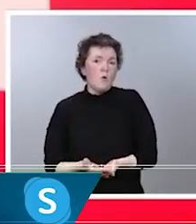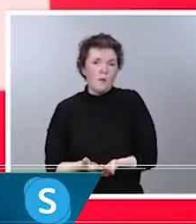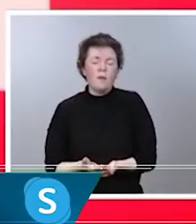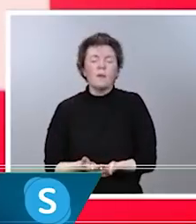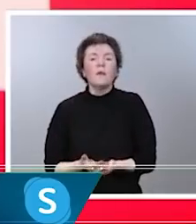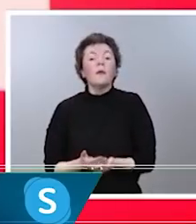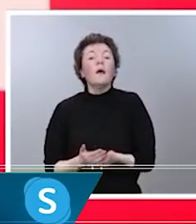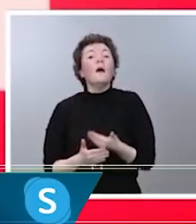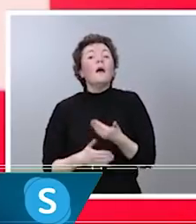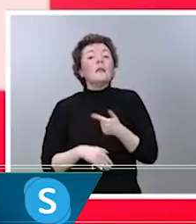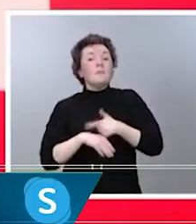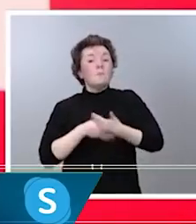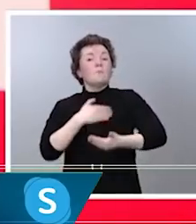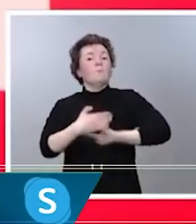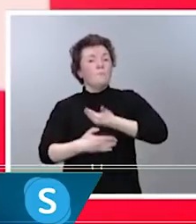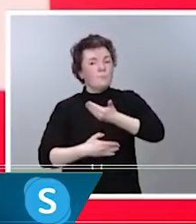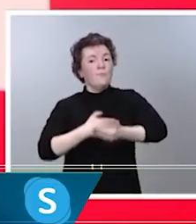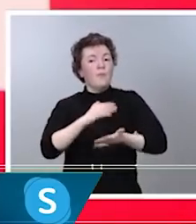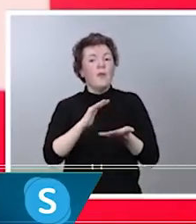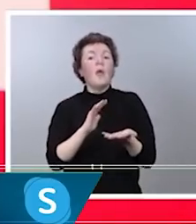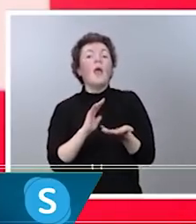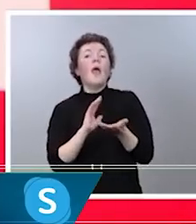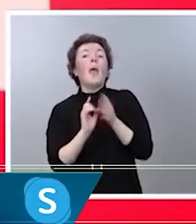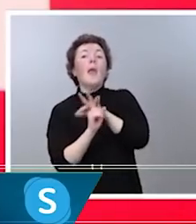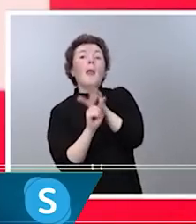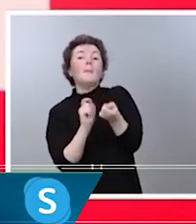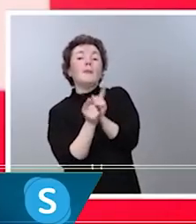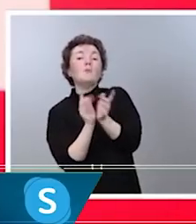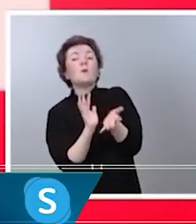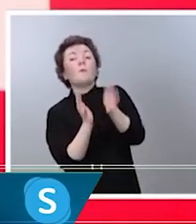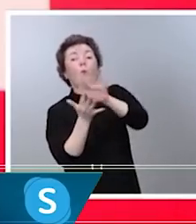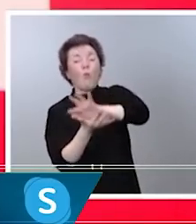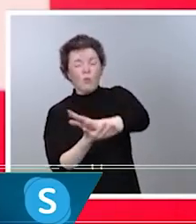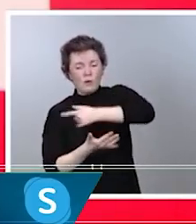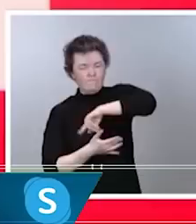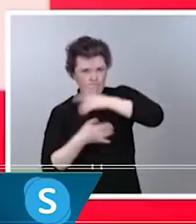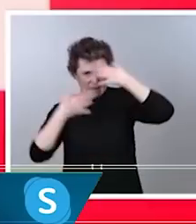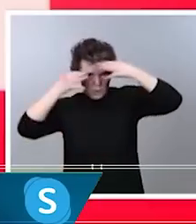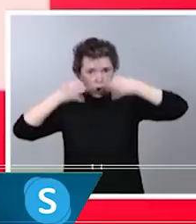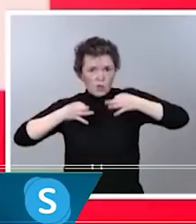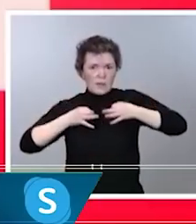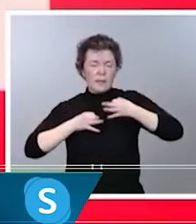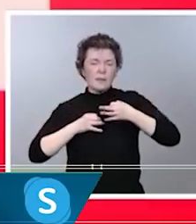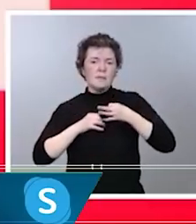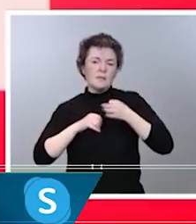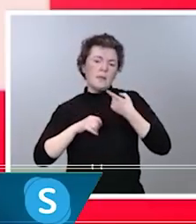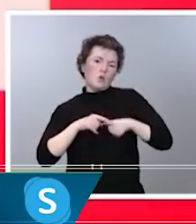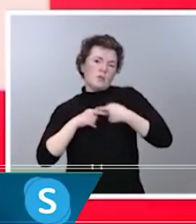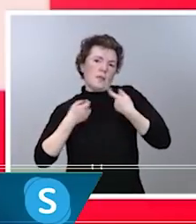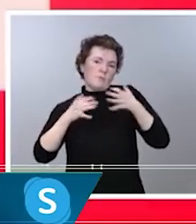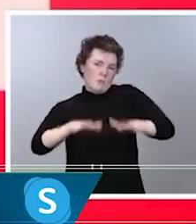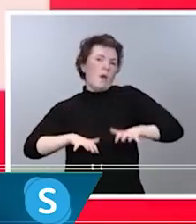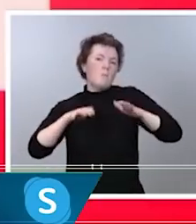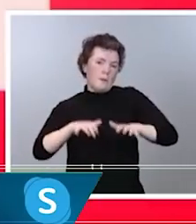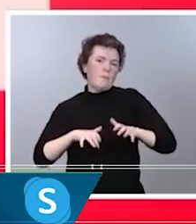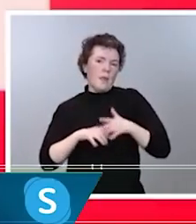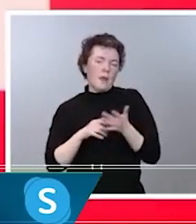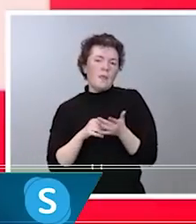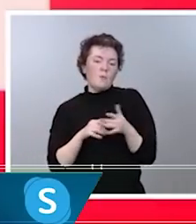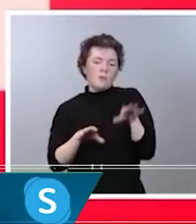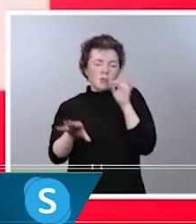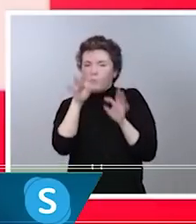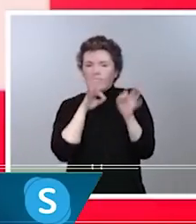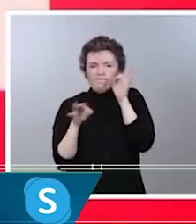días siempre que sea además para tapar alguna vergonzonada como es lo del mercado laboral español que es de verdad de lo más